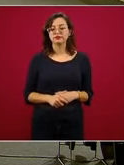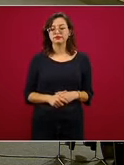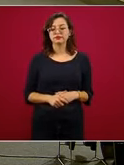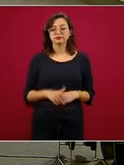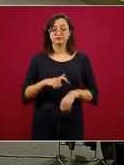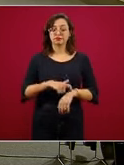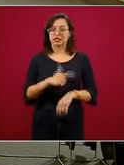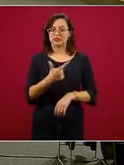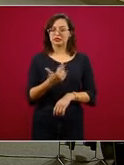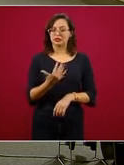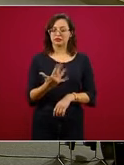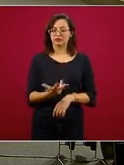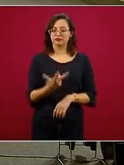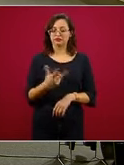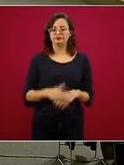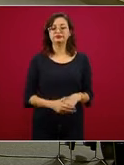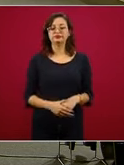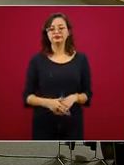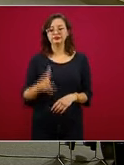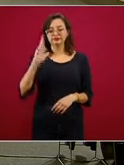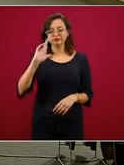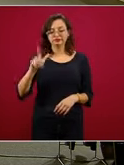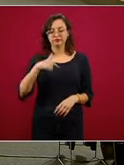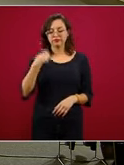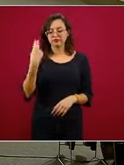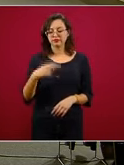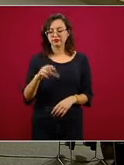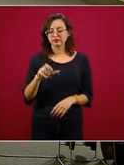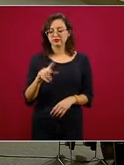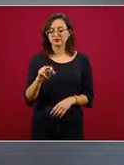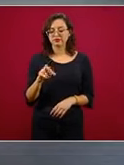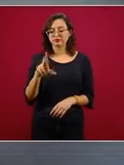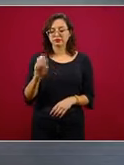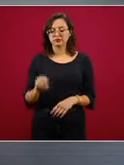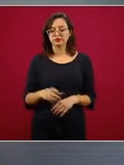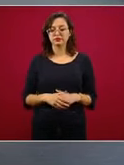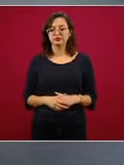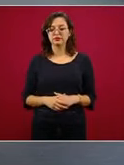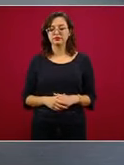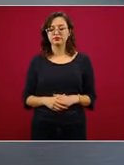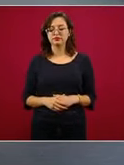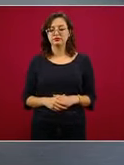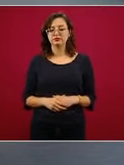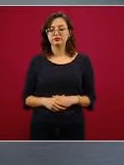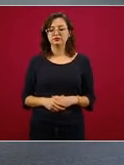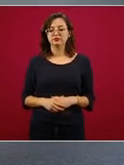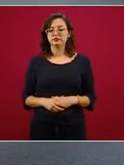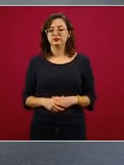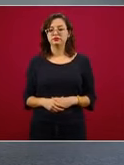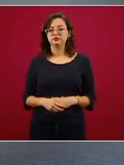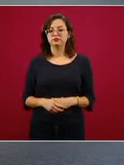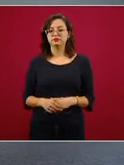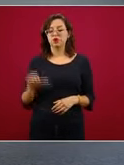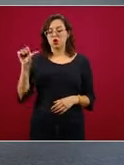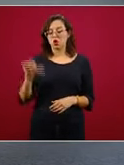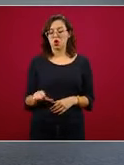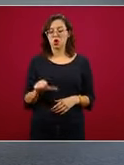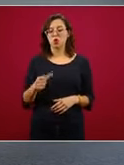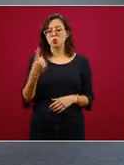19:58. Hola, buenas noches, Arturo de Pie Página, Arturo Contreras. Una publicación hoy en la revista